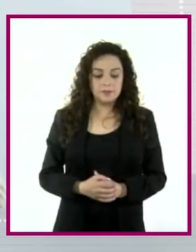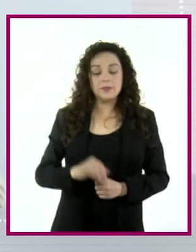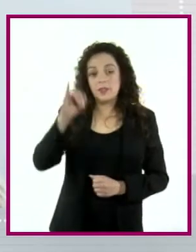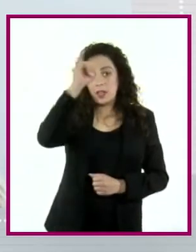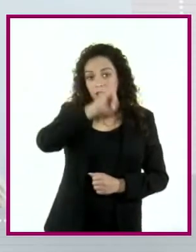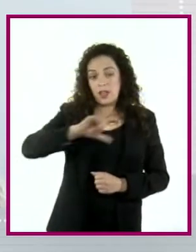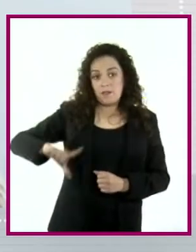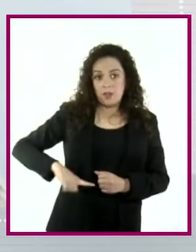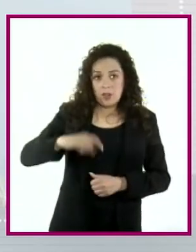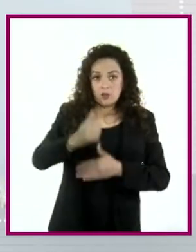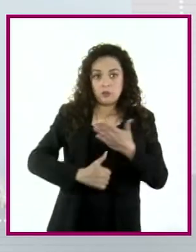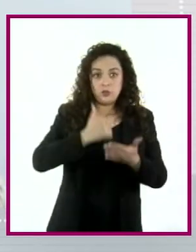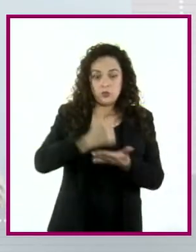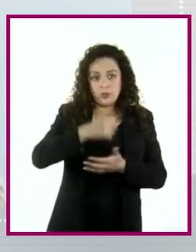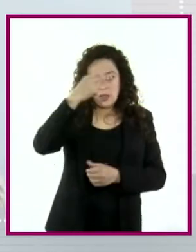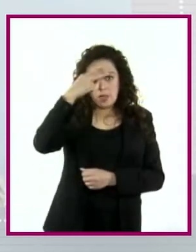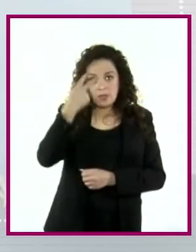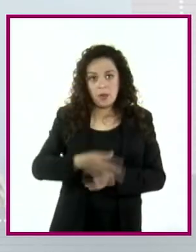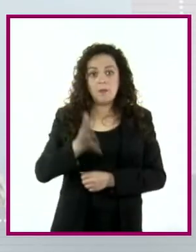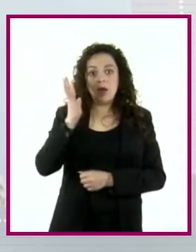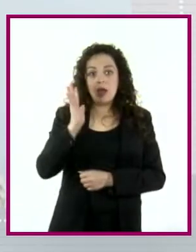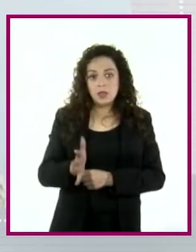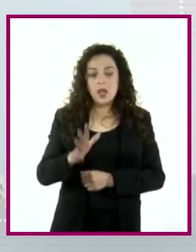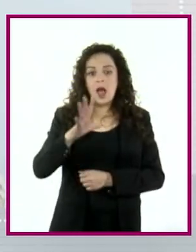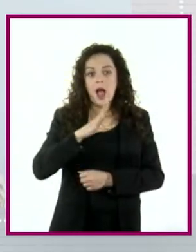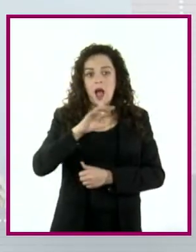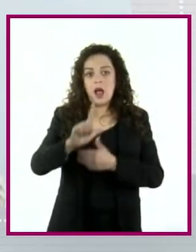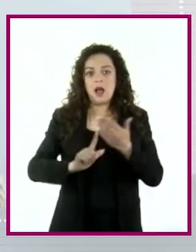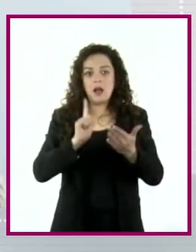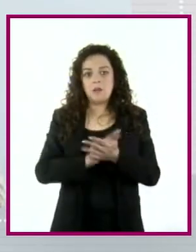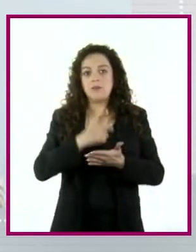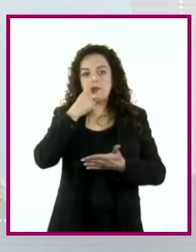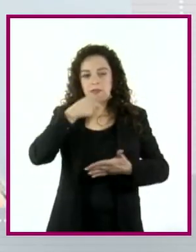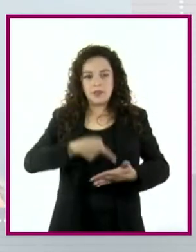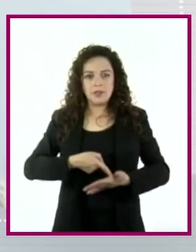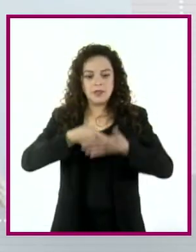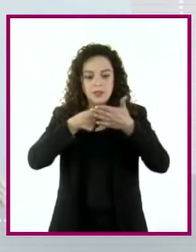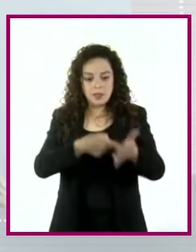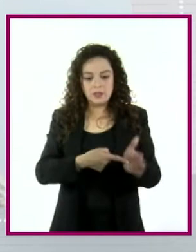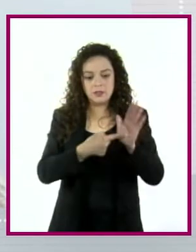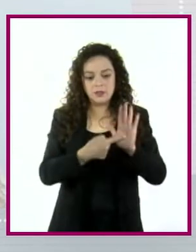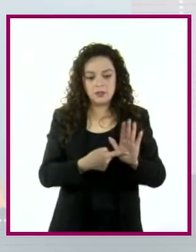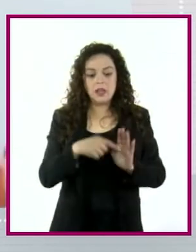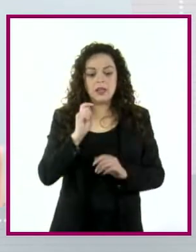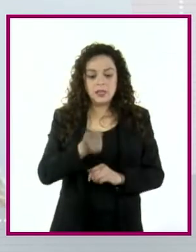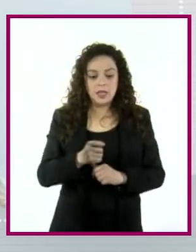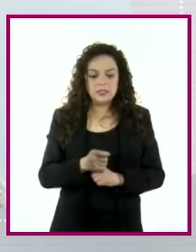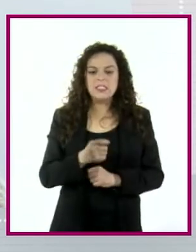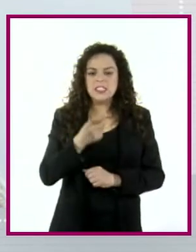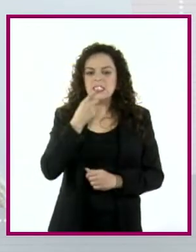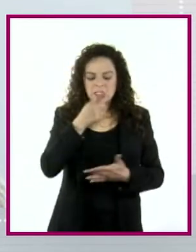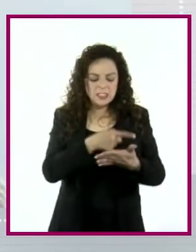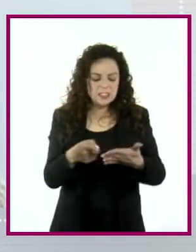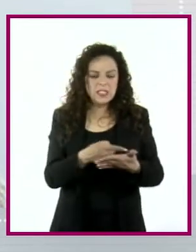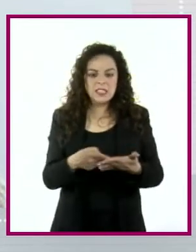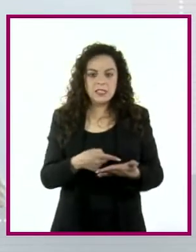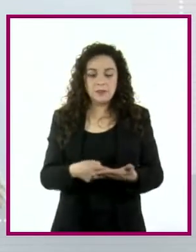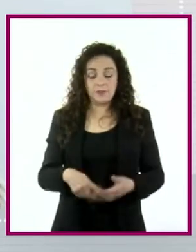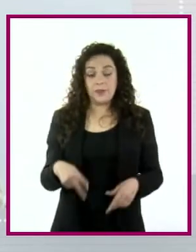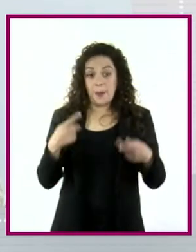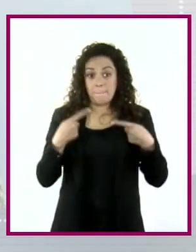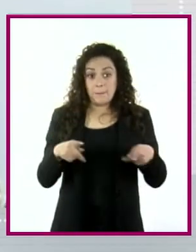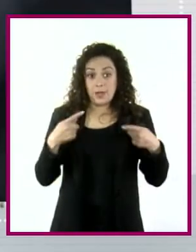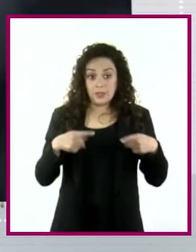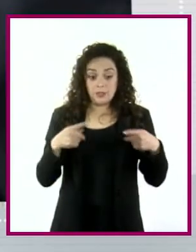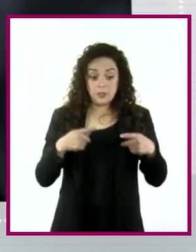de México emitió un decreto. Este decreto lo que implica o lo que dice este decreto es que las personas